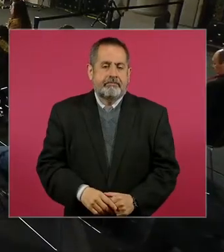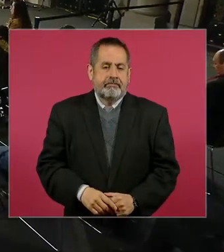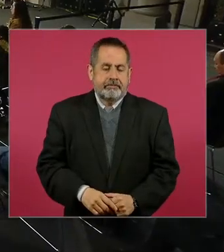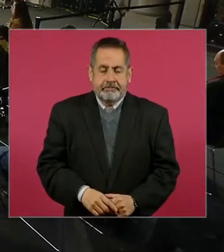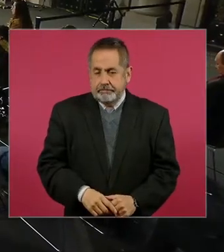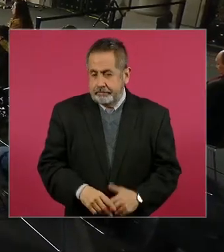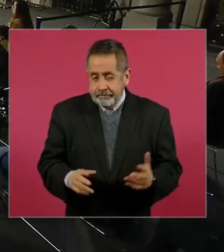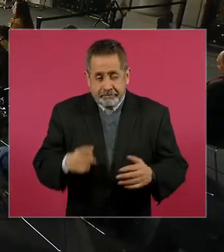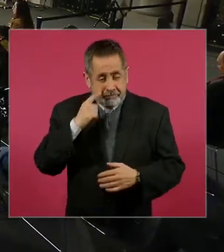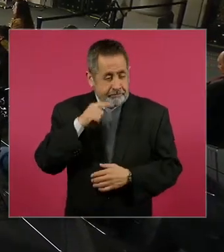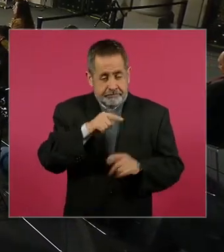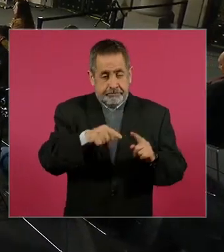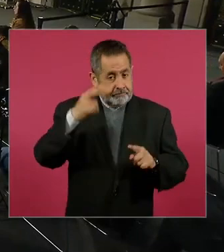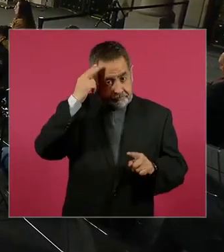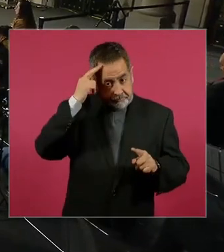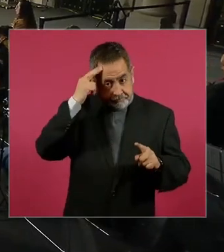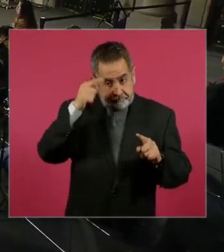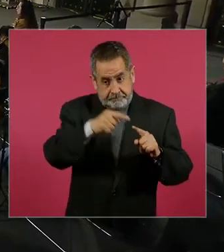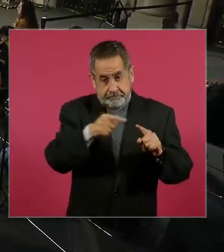Pero fueron 34 años.